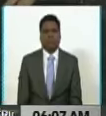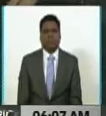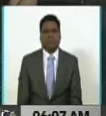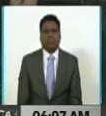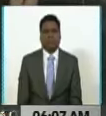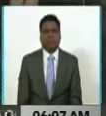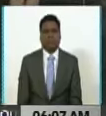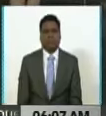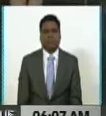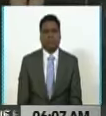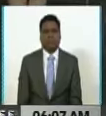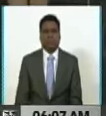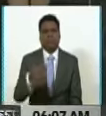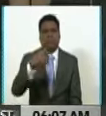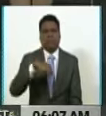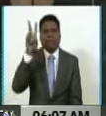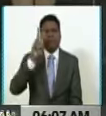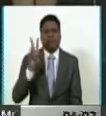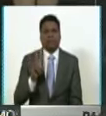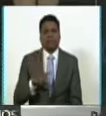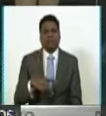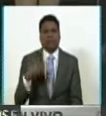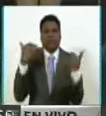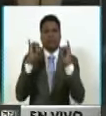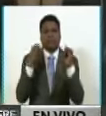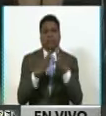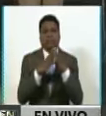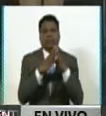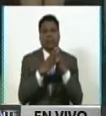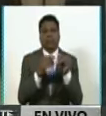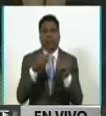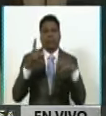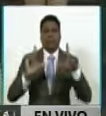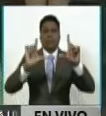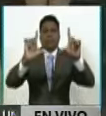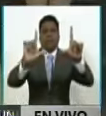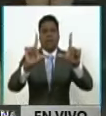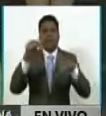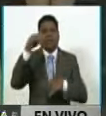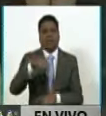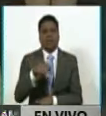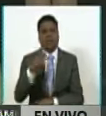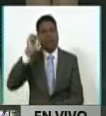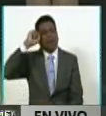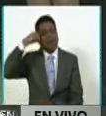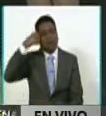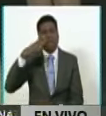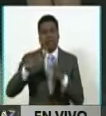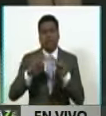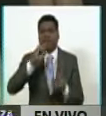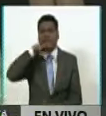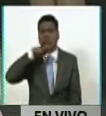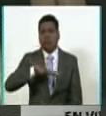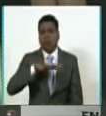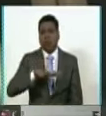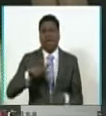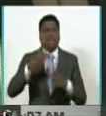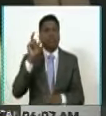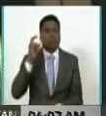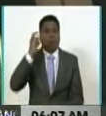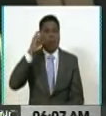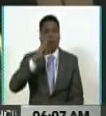El Estado venezolano celebra el bicentenario con una programación nacional para rememorar la gesta que marcó la existencia de Zamora,